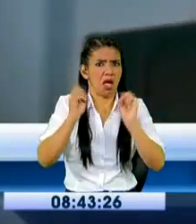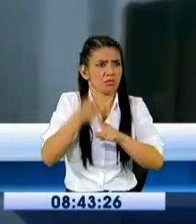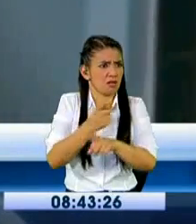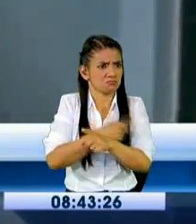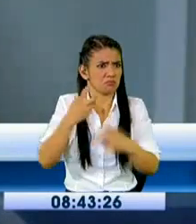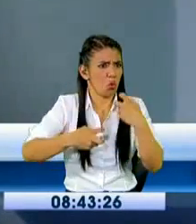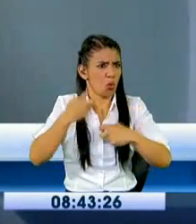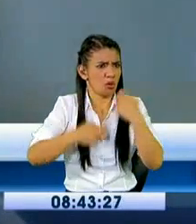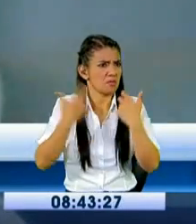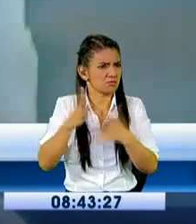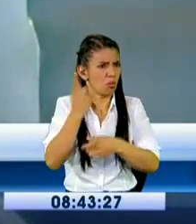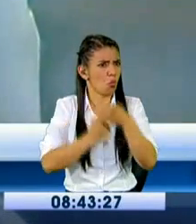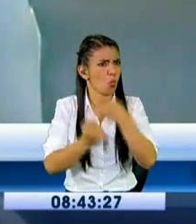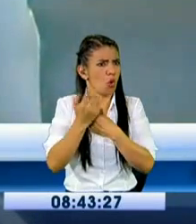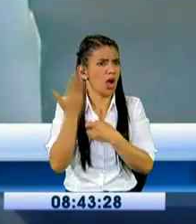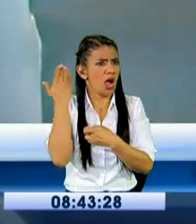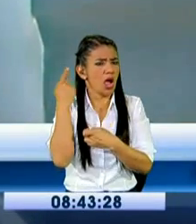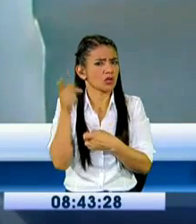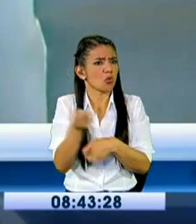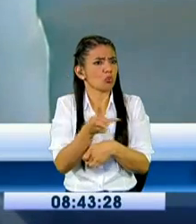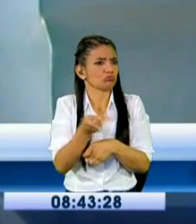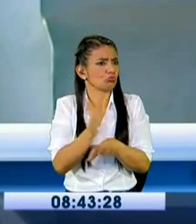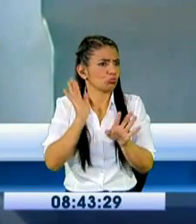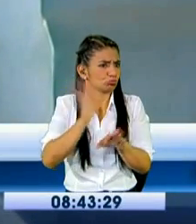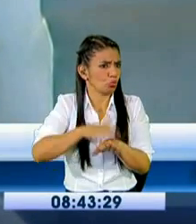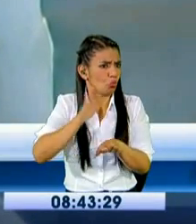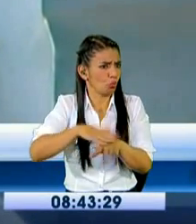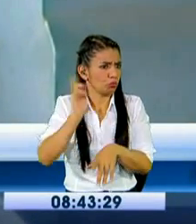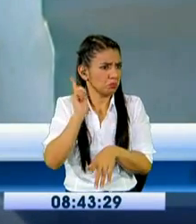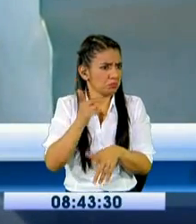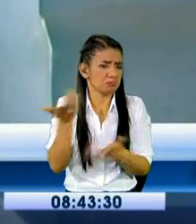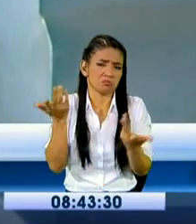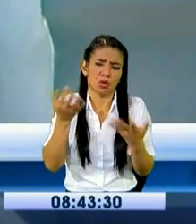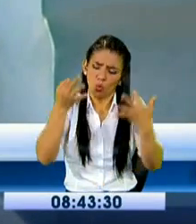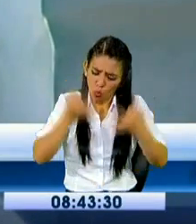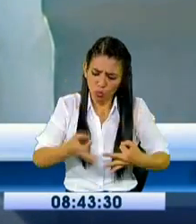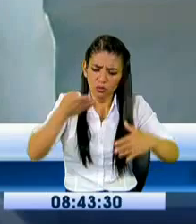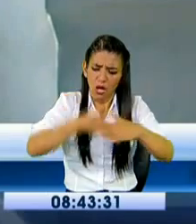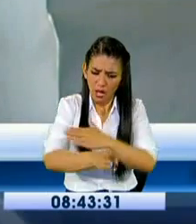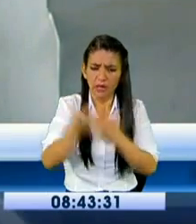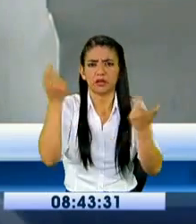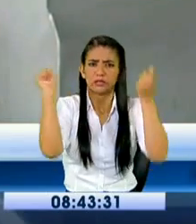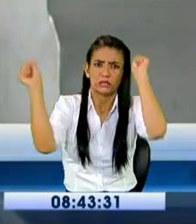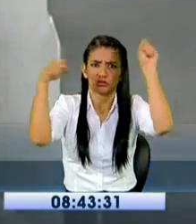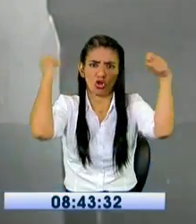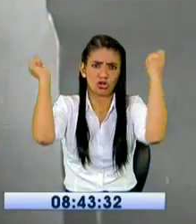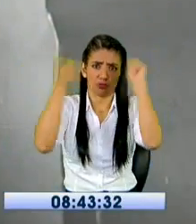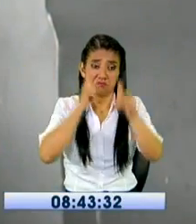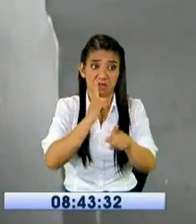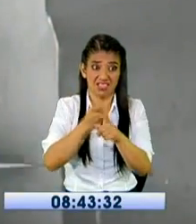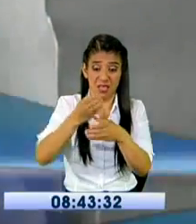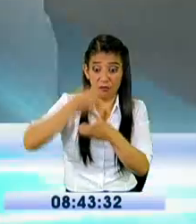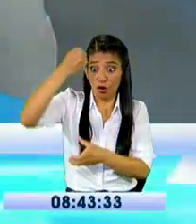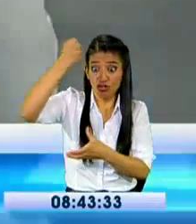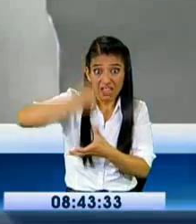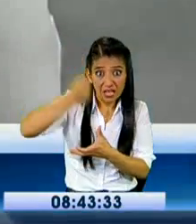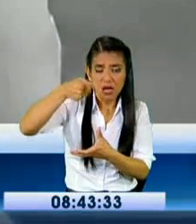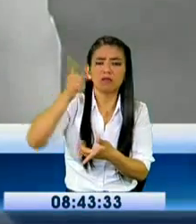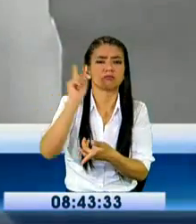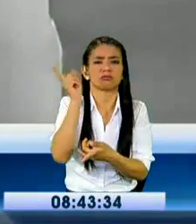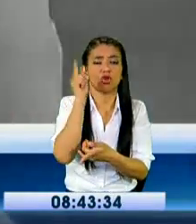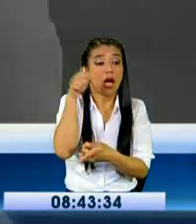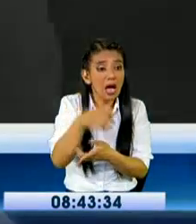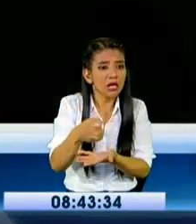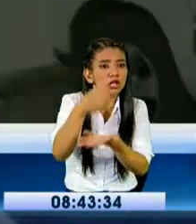Eso es un problema de hace un año atrás que tienen ellos y lamentablemente la cogió aquí. Cabe recalcar que no fue con botellas, porque aquí botellas no se le da a